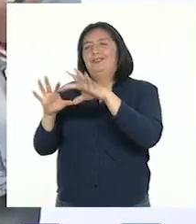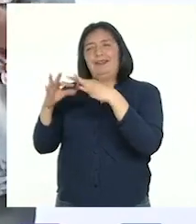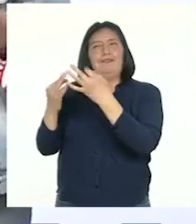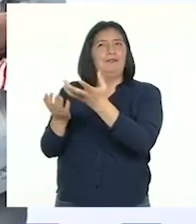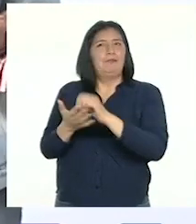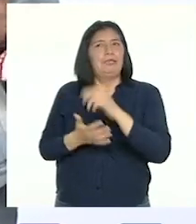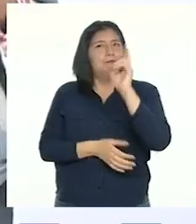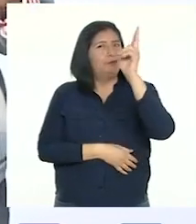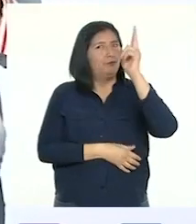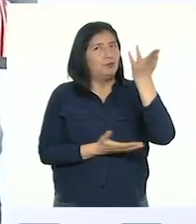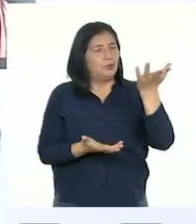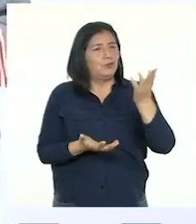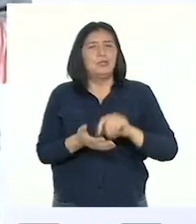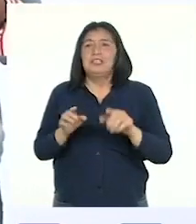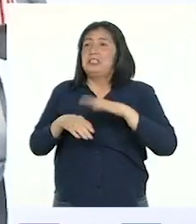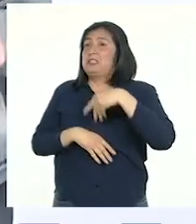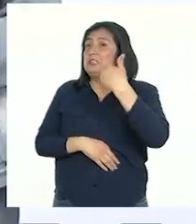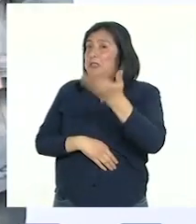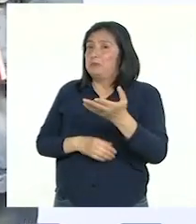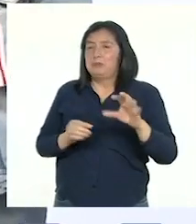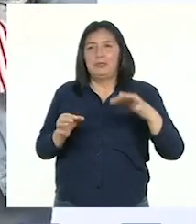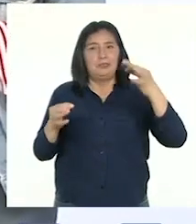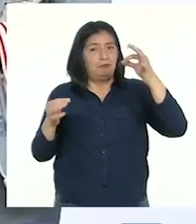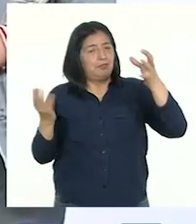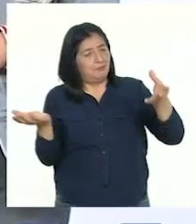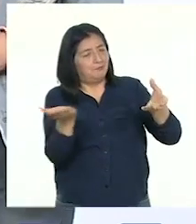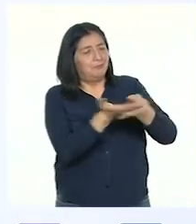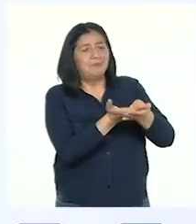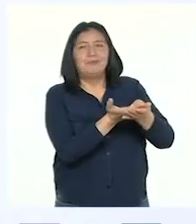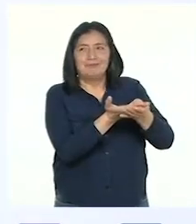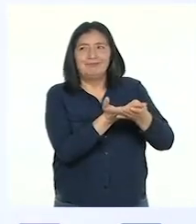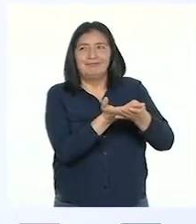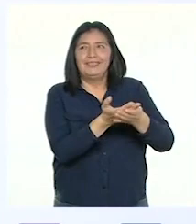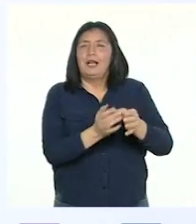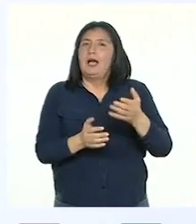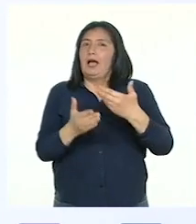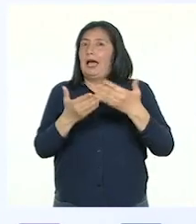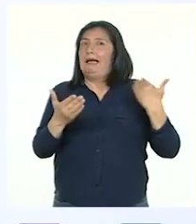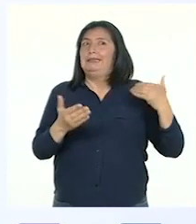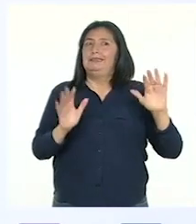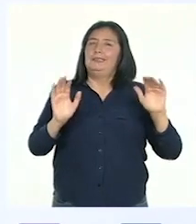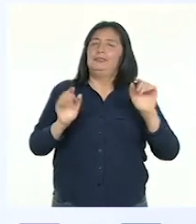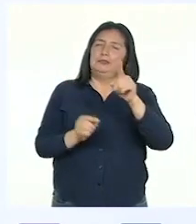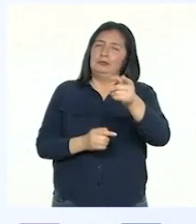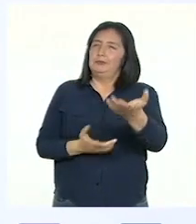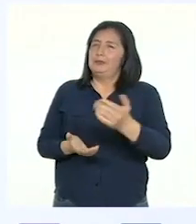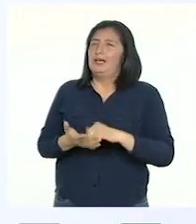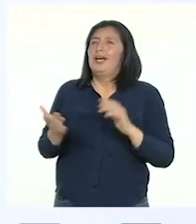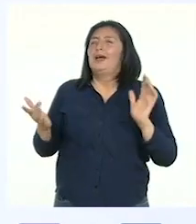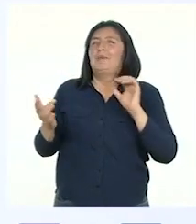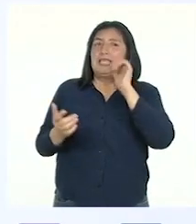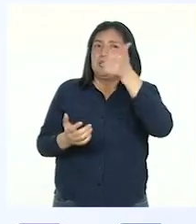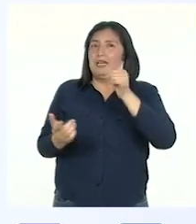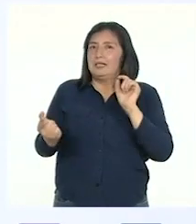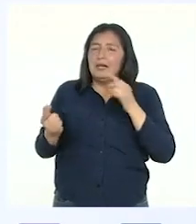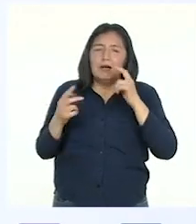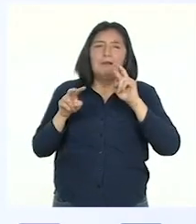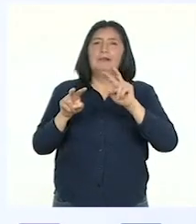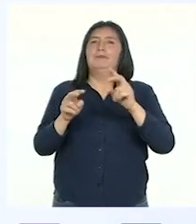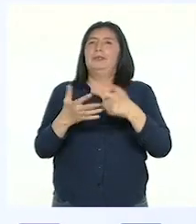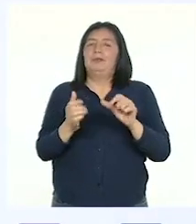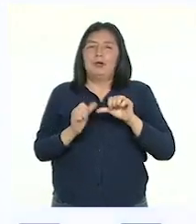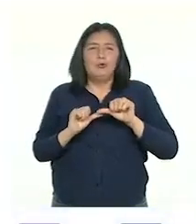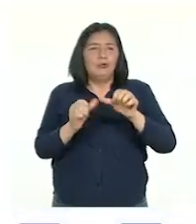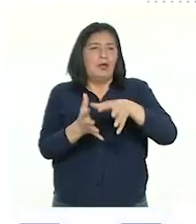familias, profesores y luego guárdenlas en sus portafolios. Antes de irnos, los invito a conectarse mañana porque